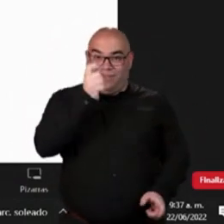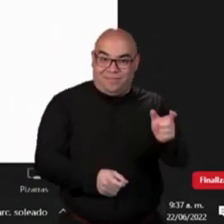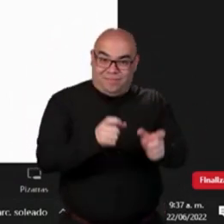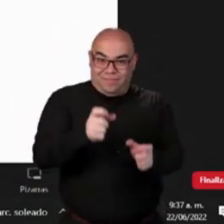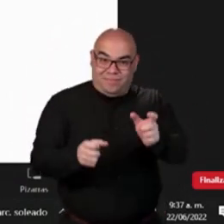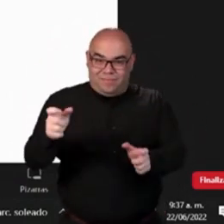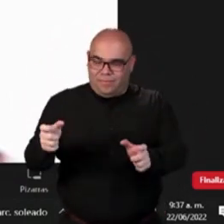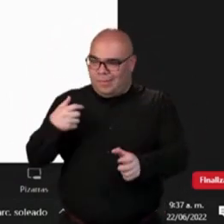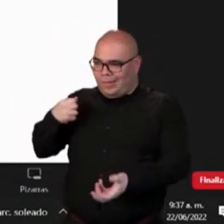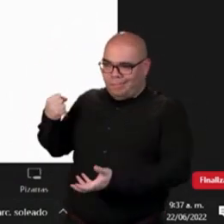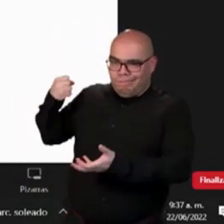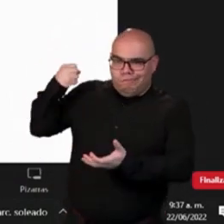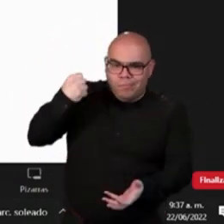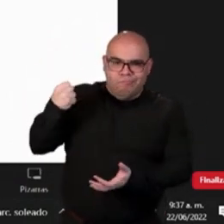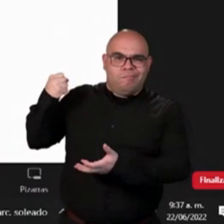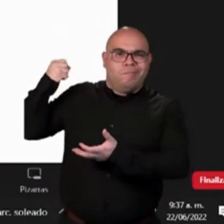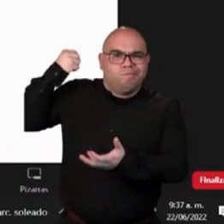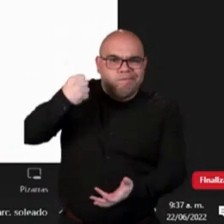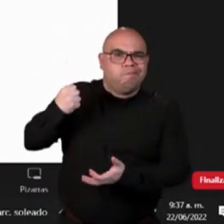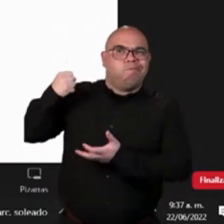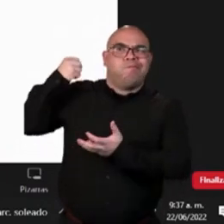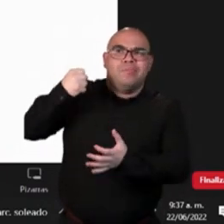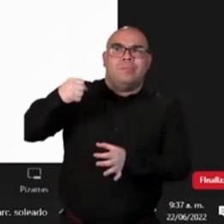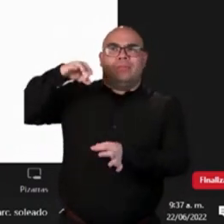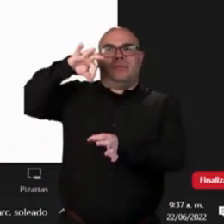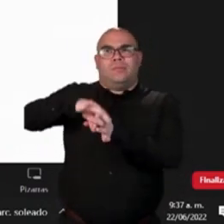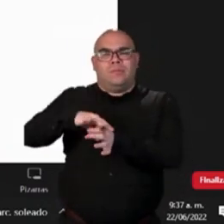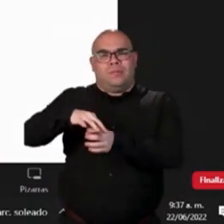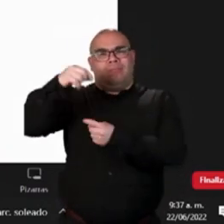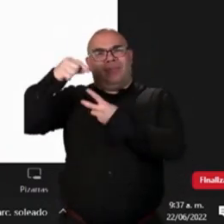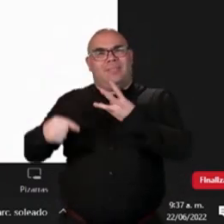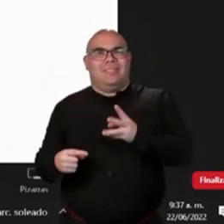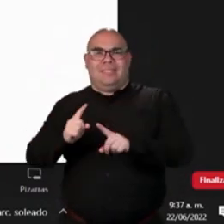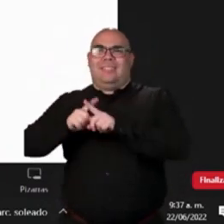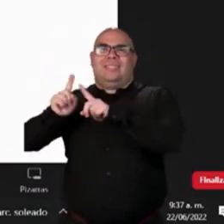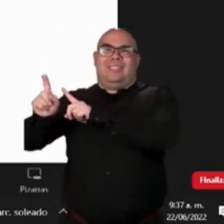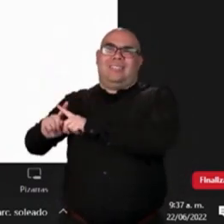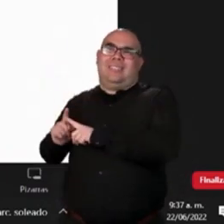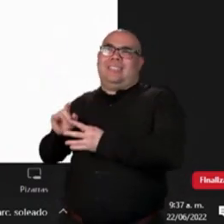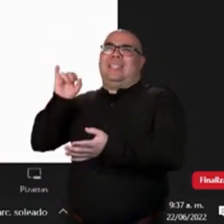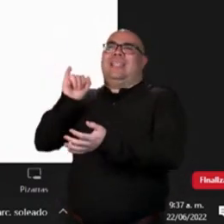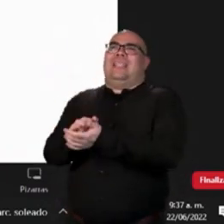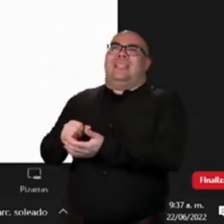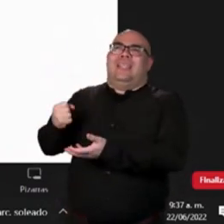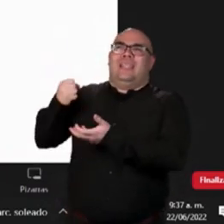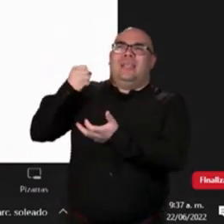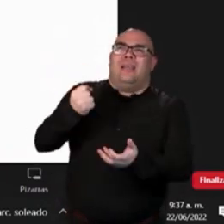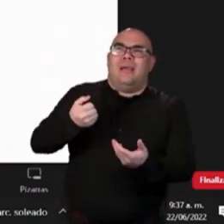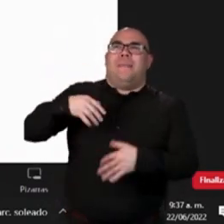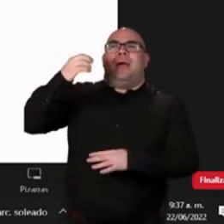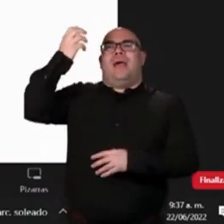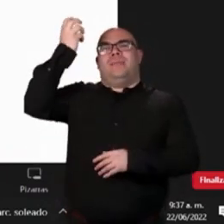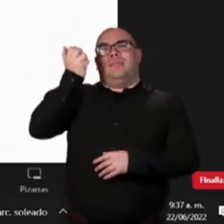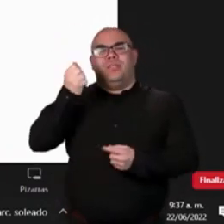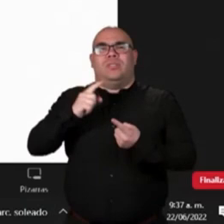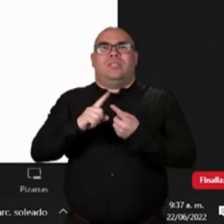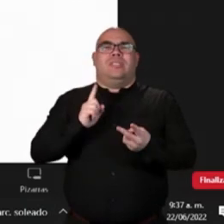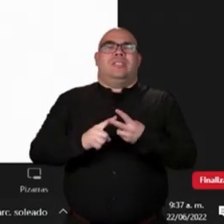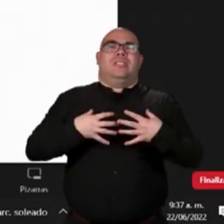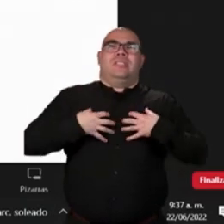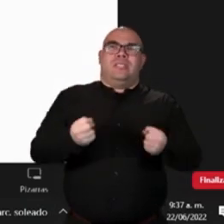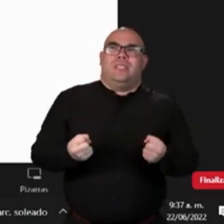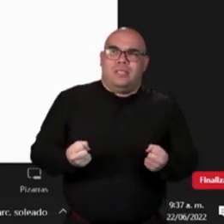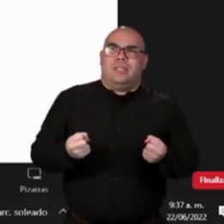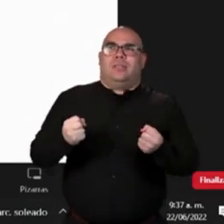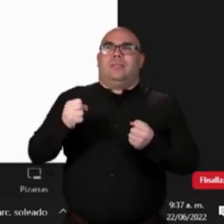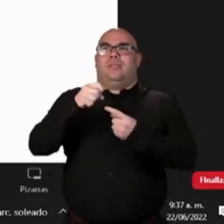asigne recursos, vote de manera distinta, y estos recursos se van a ir cada vez más a pensiones, a salud, y va a haber cada vez